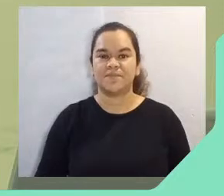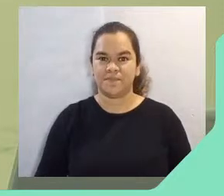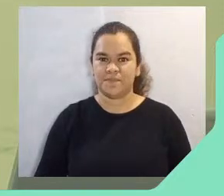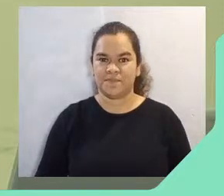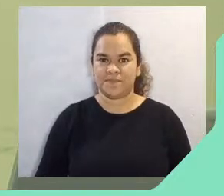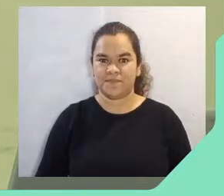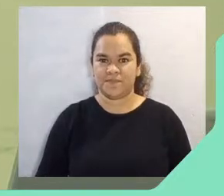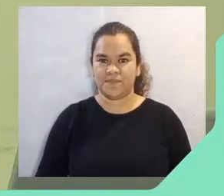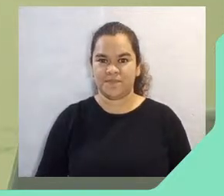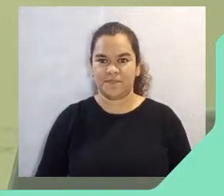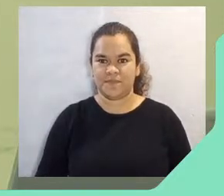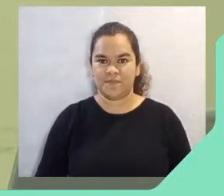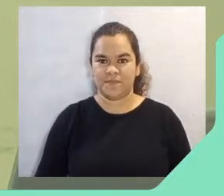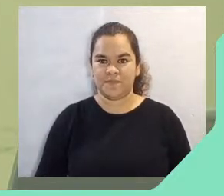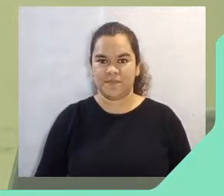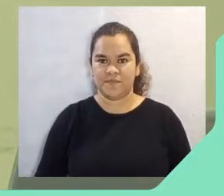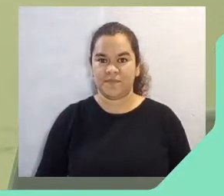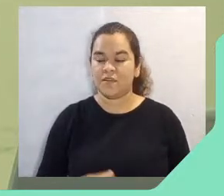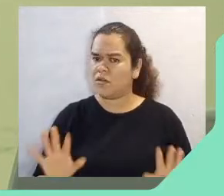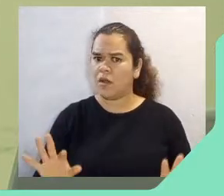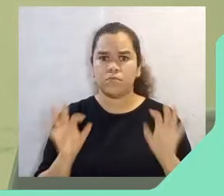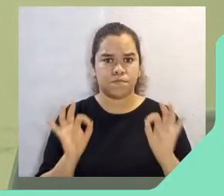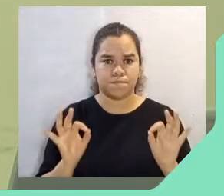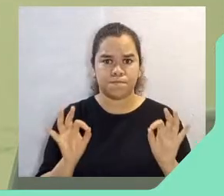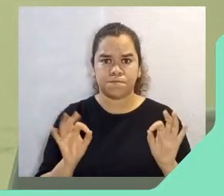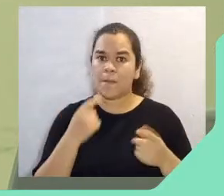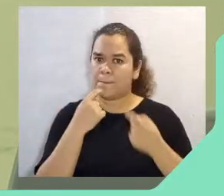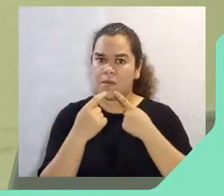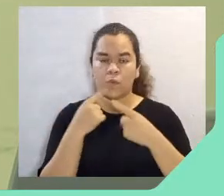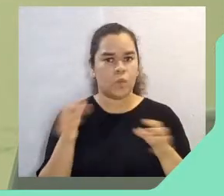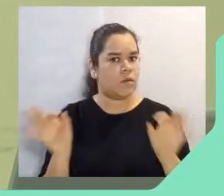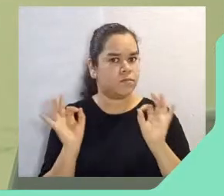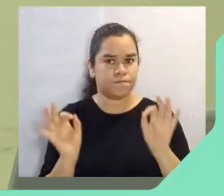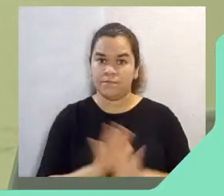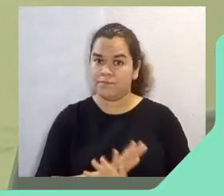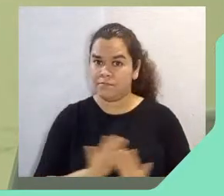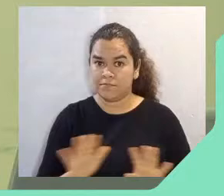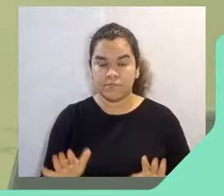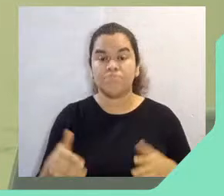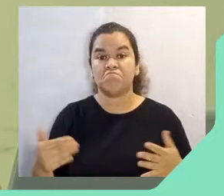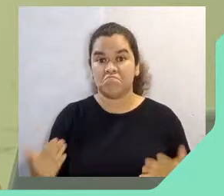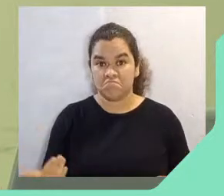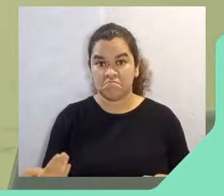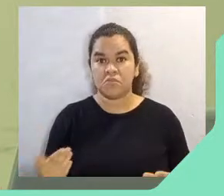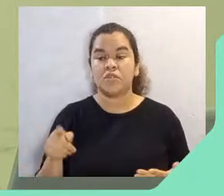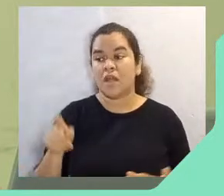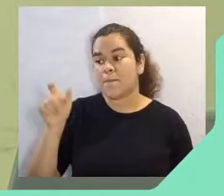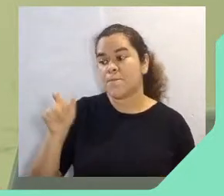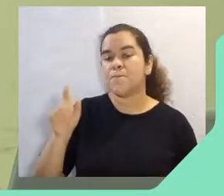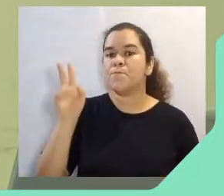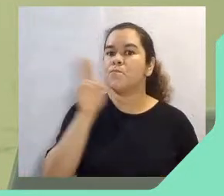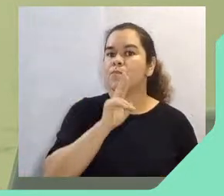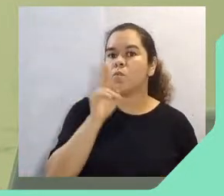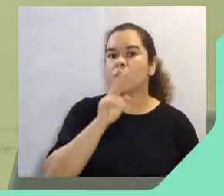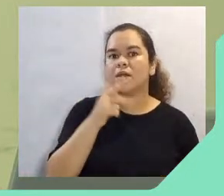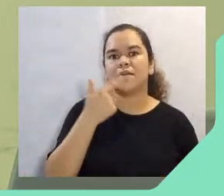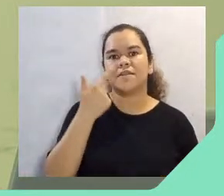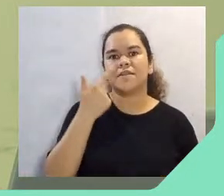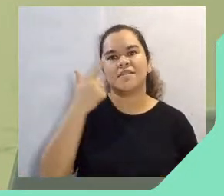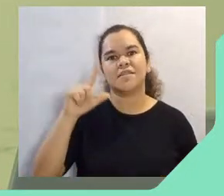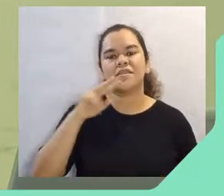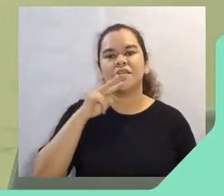el momento ya no hay más preguntas, Silvia, así que antes de pasarte la palabra quisiera despedirme